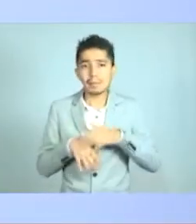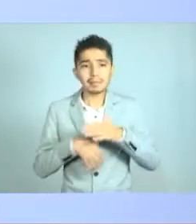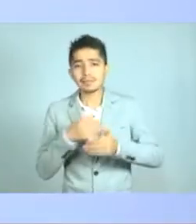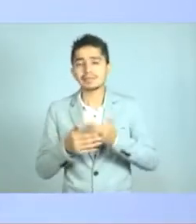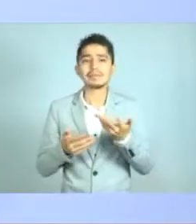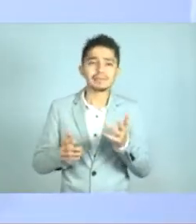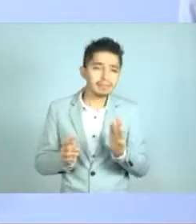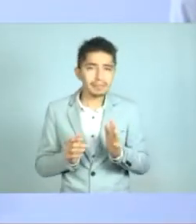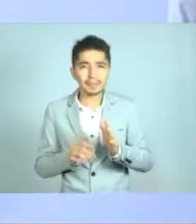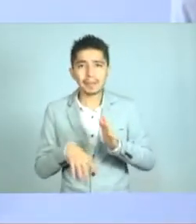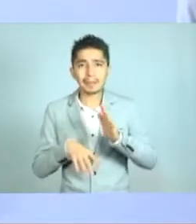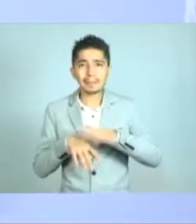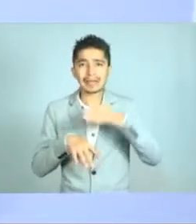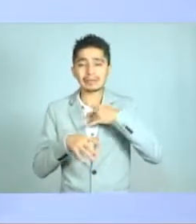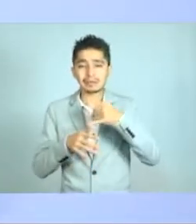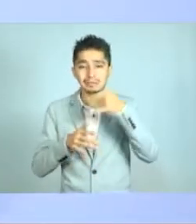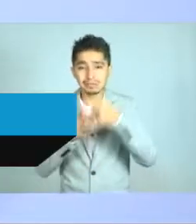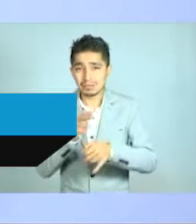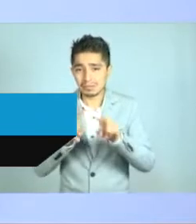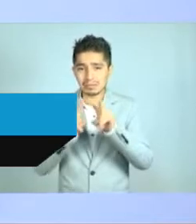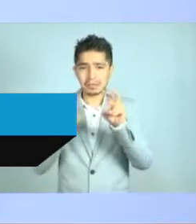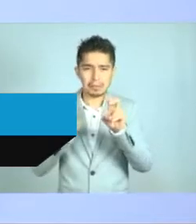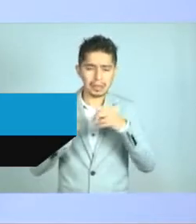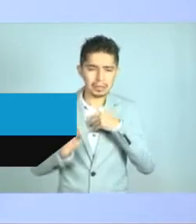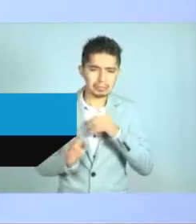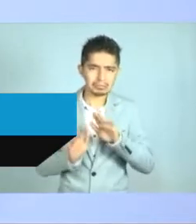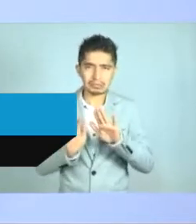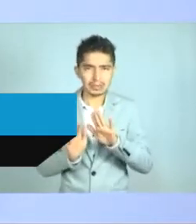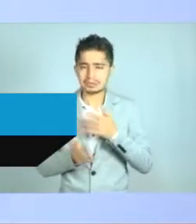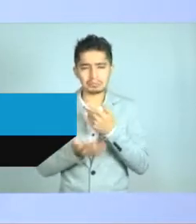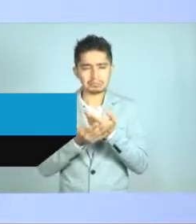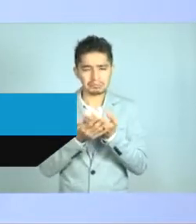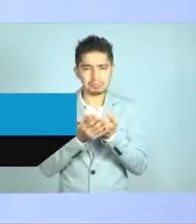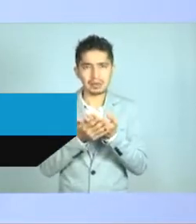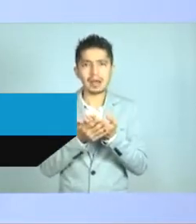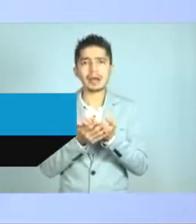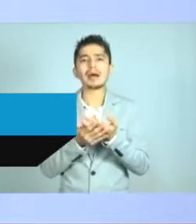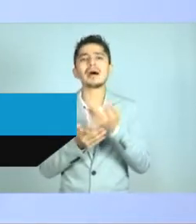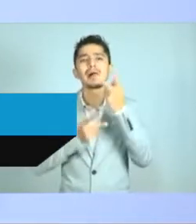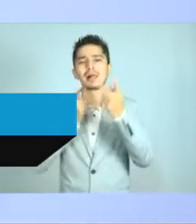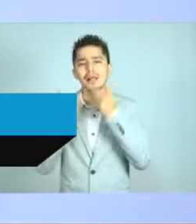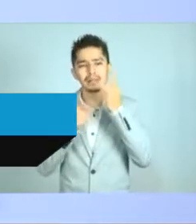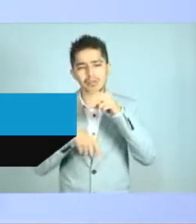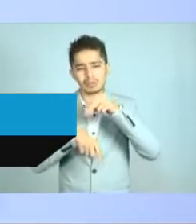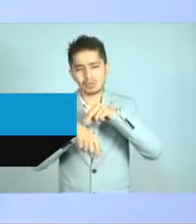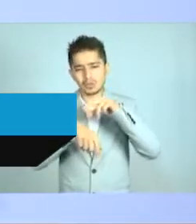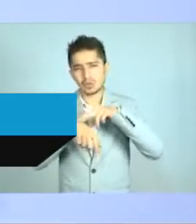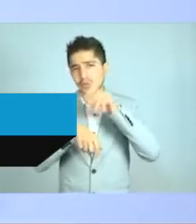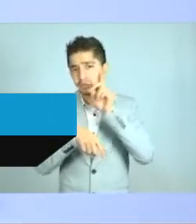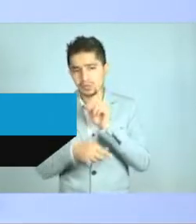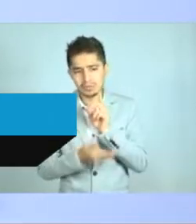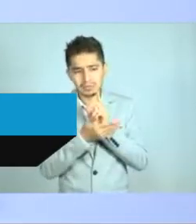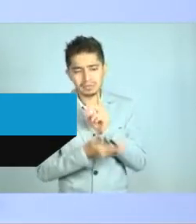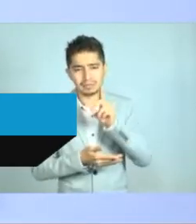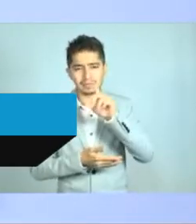Durante tres semanas deben de cerrar las actividades,